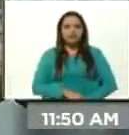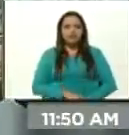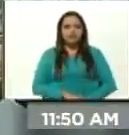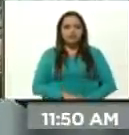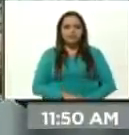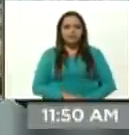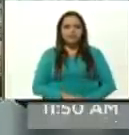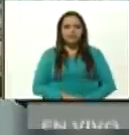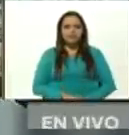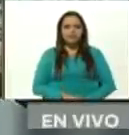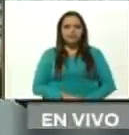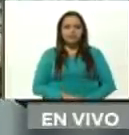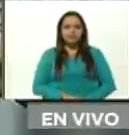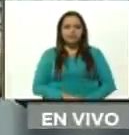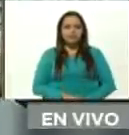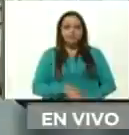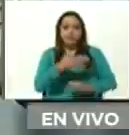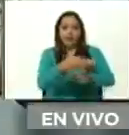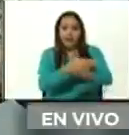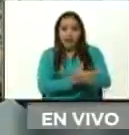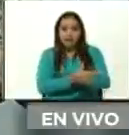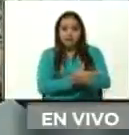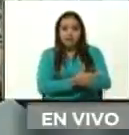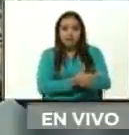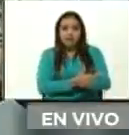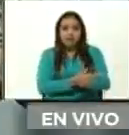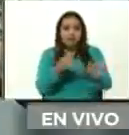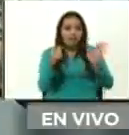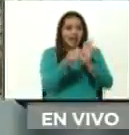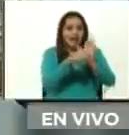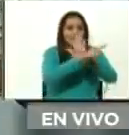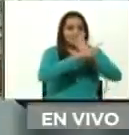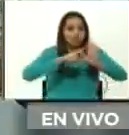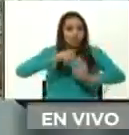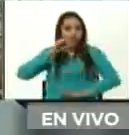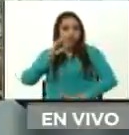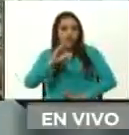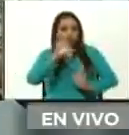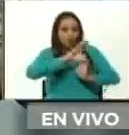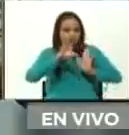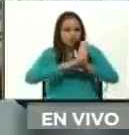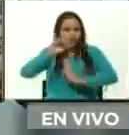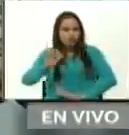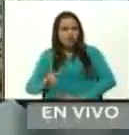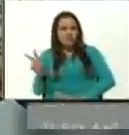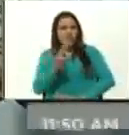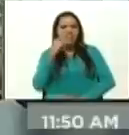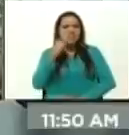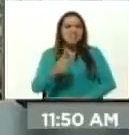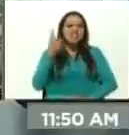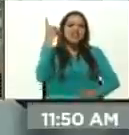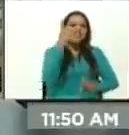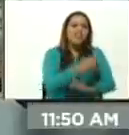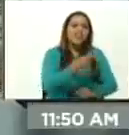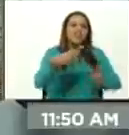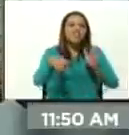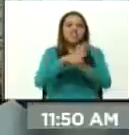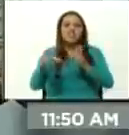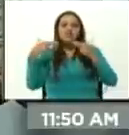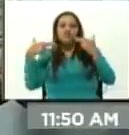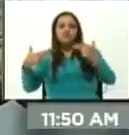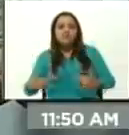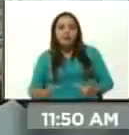Venezuela, en su preámbulo, en su título 3 de los deberes, derechos humanos y garantías